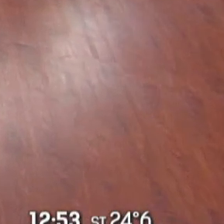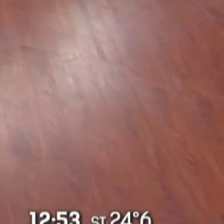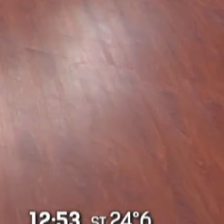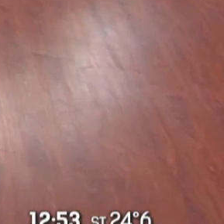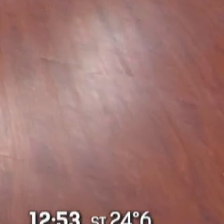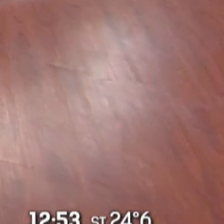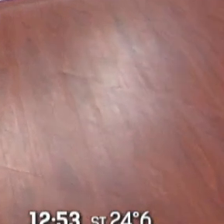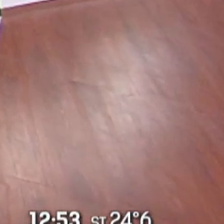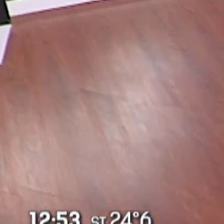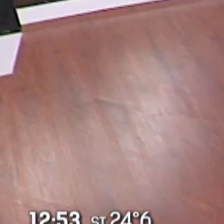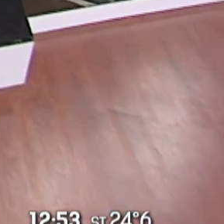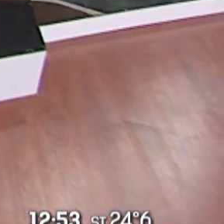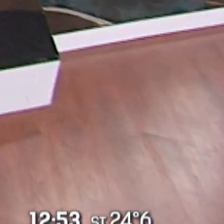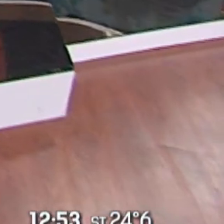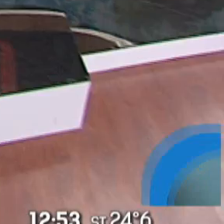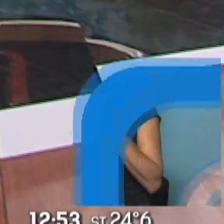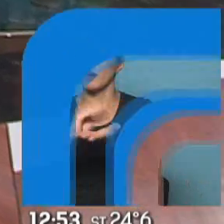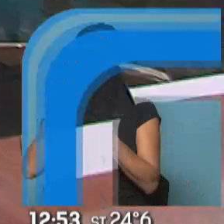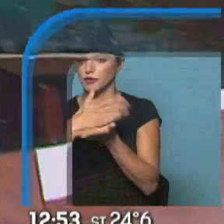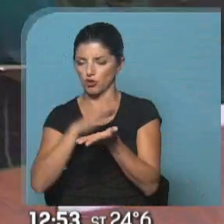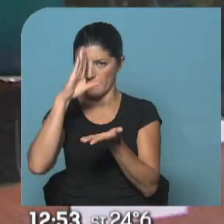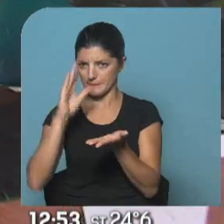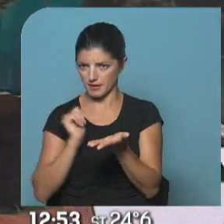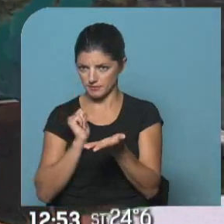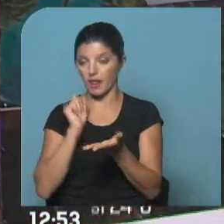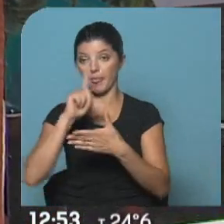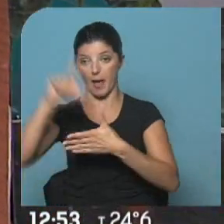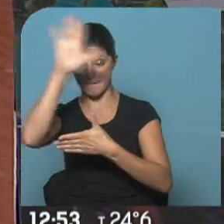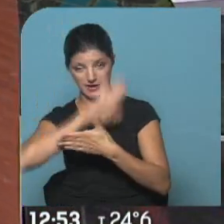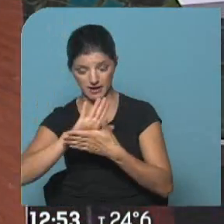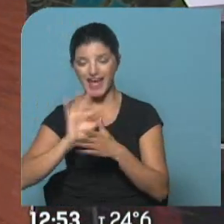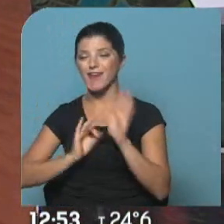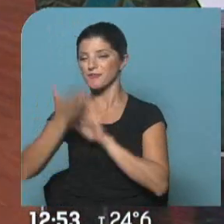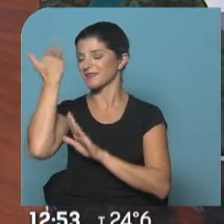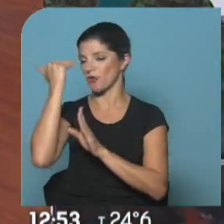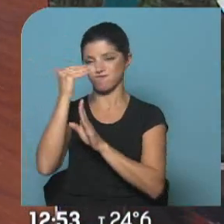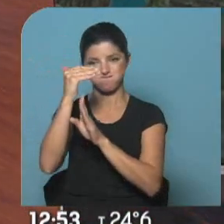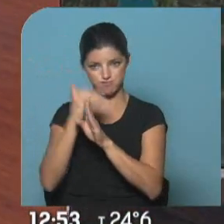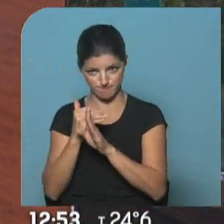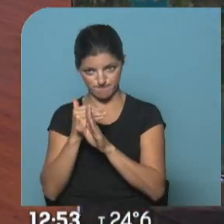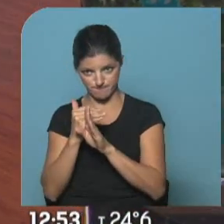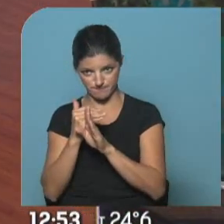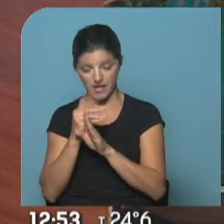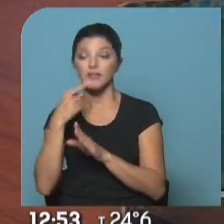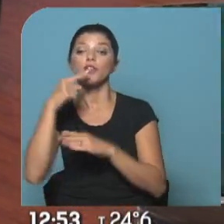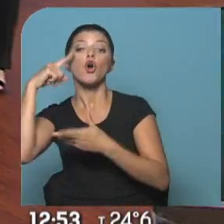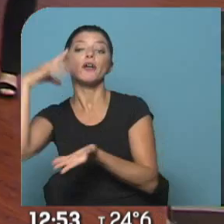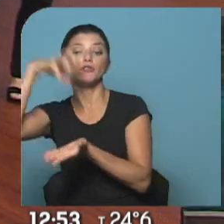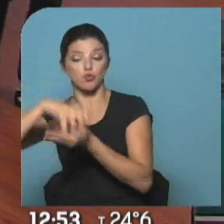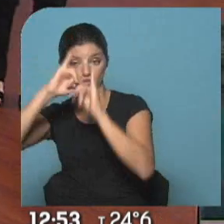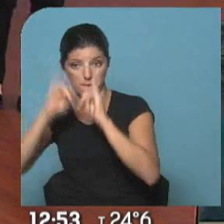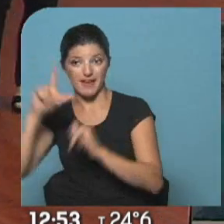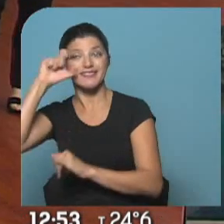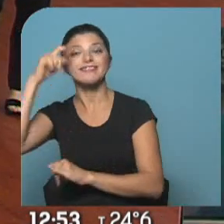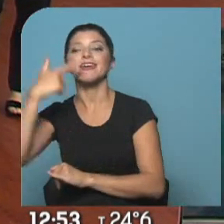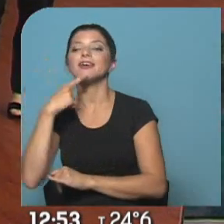El gasto y la inversión militar en América Latina descendió levemente el año pasado, según el Instituto por la Paz de Estocolmo. Sin embargo, los países de la